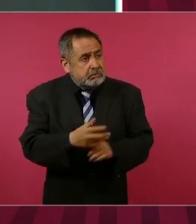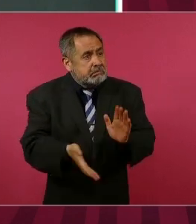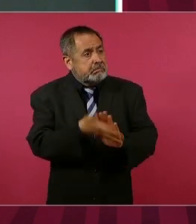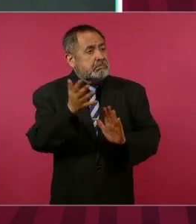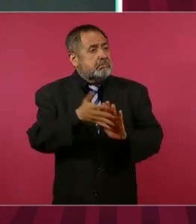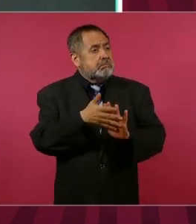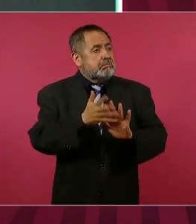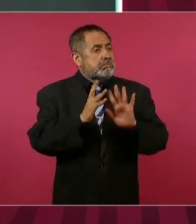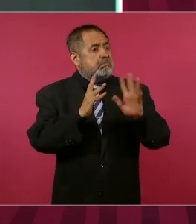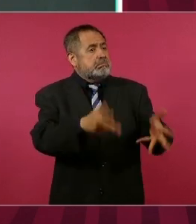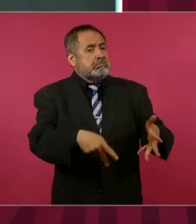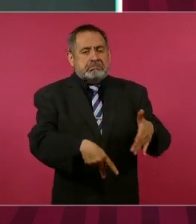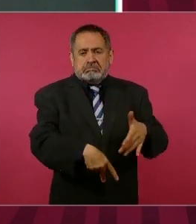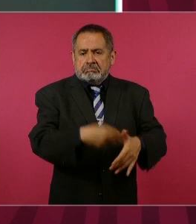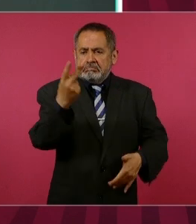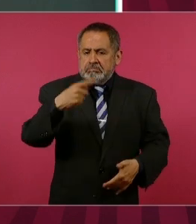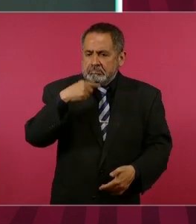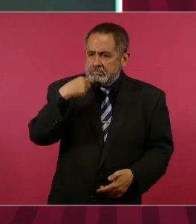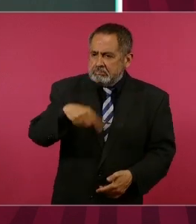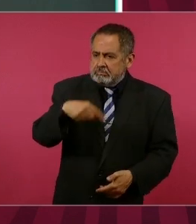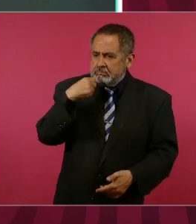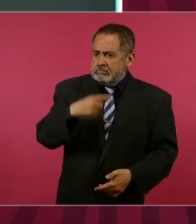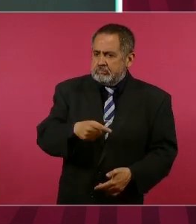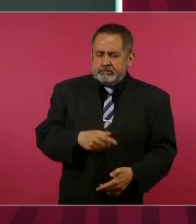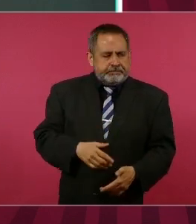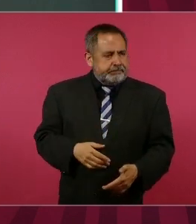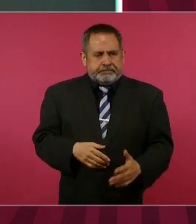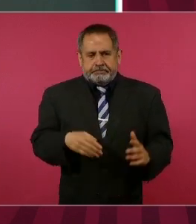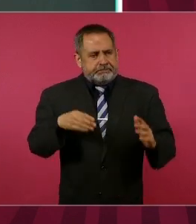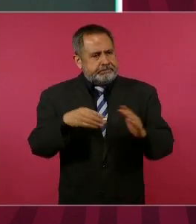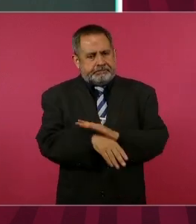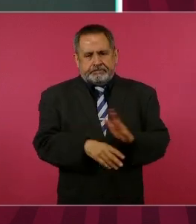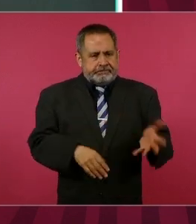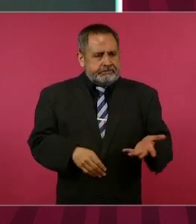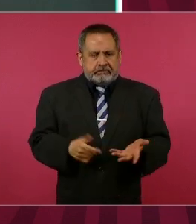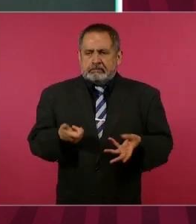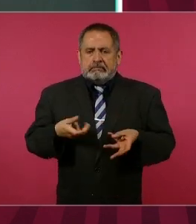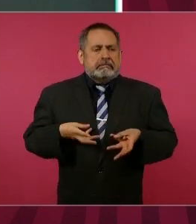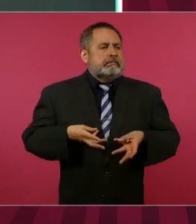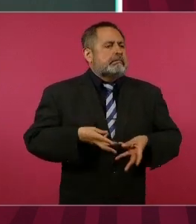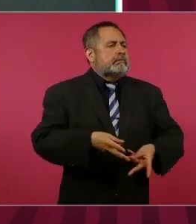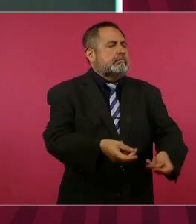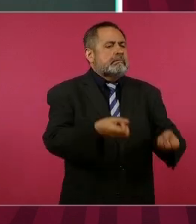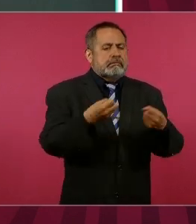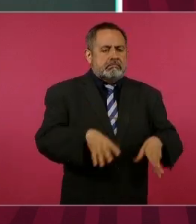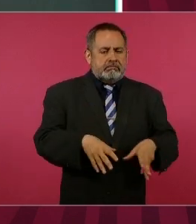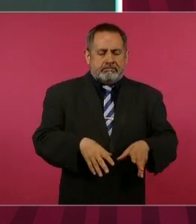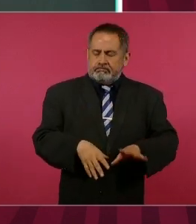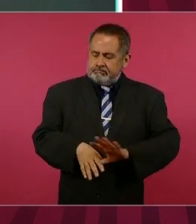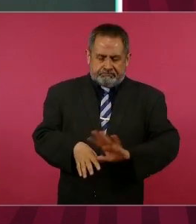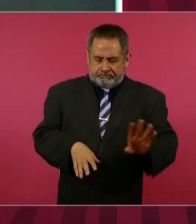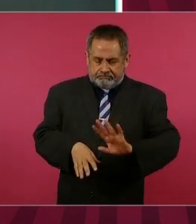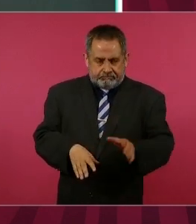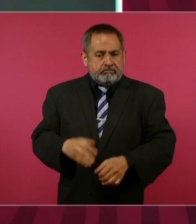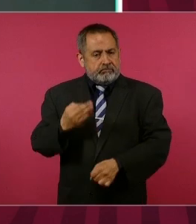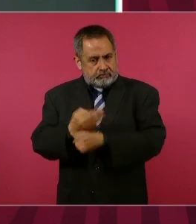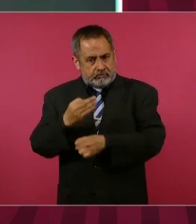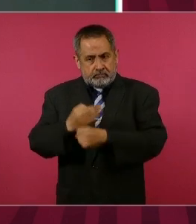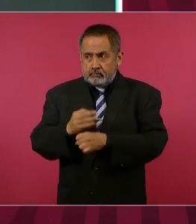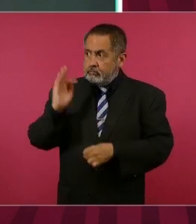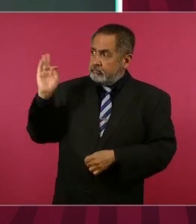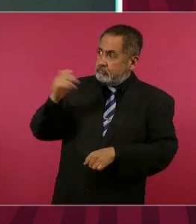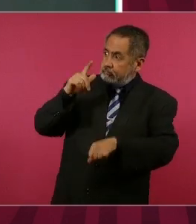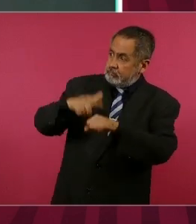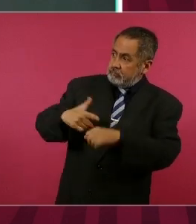que significaron simplemente un demérito para los recursos del Estado. Hoy, con el apoyo de la